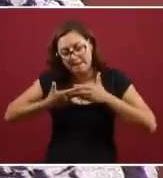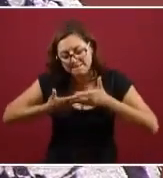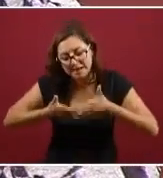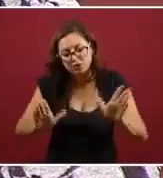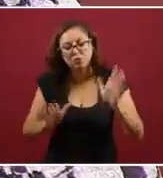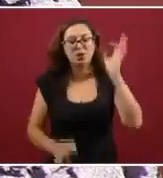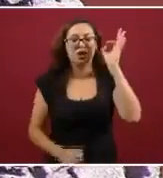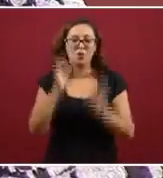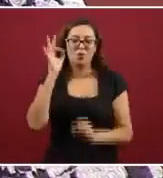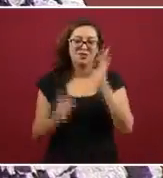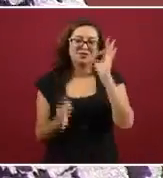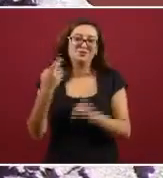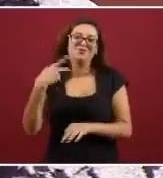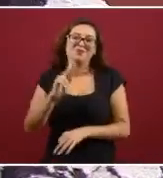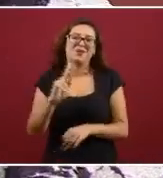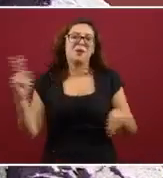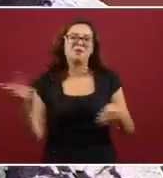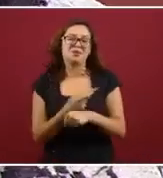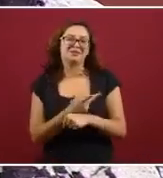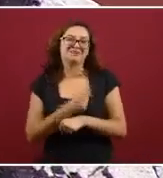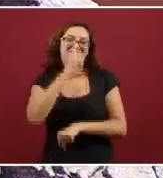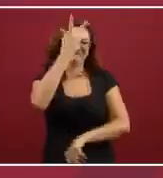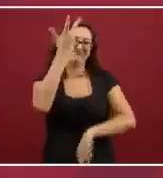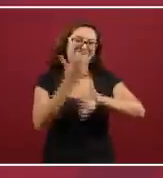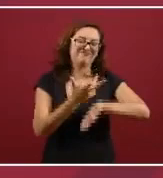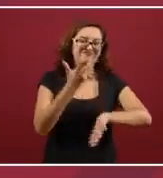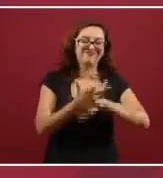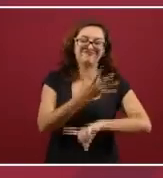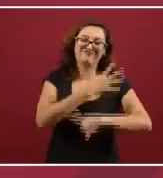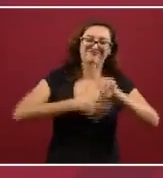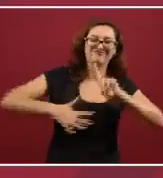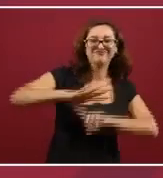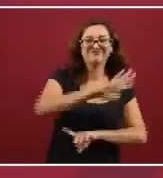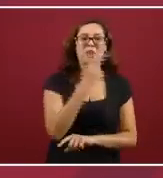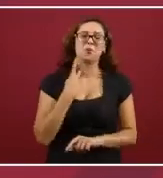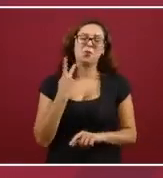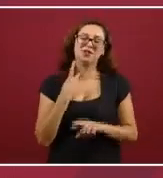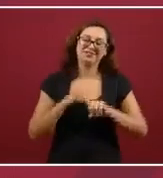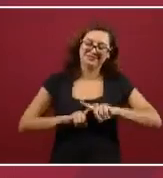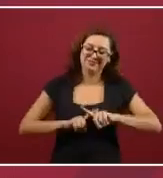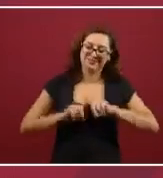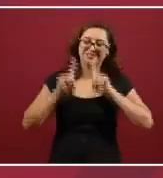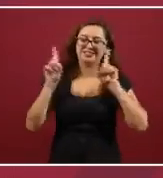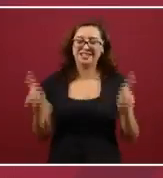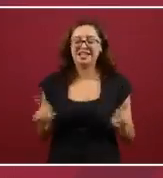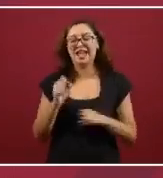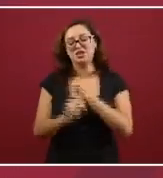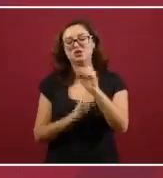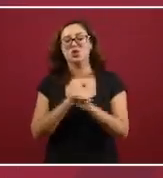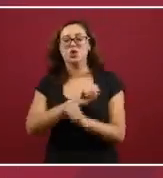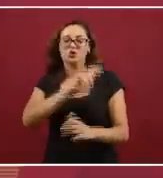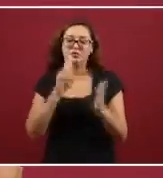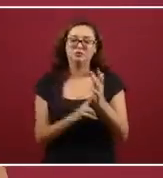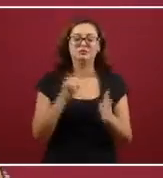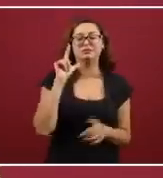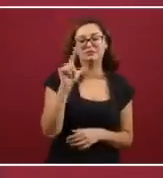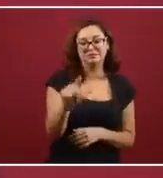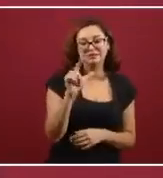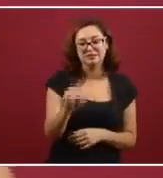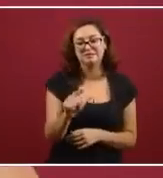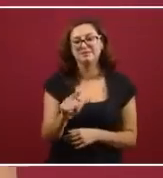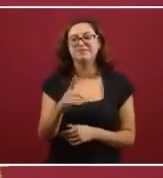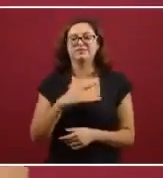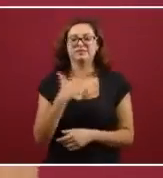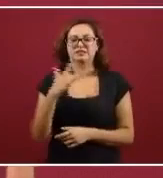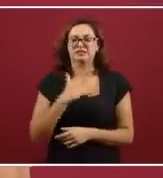el contexto político y en el 2017 inician de nuevo la intención de volver